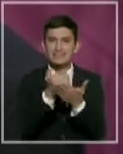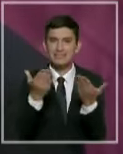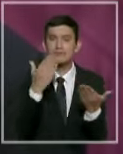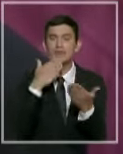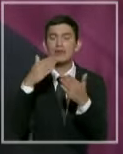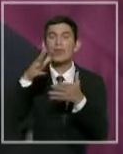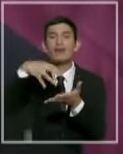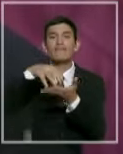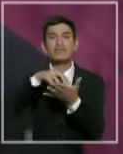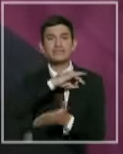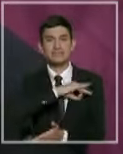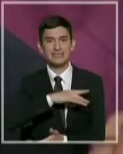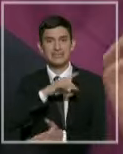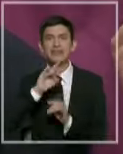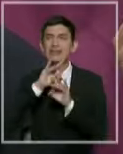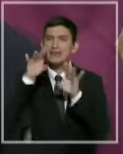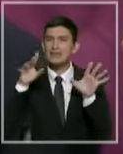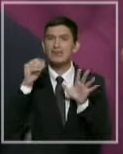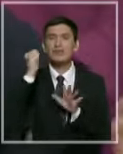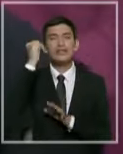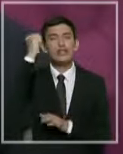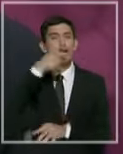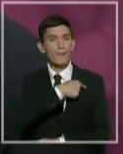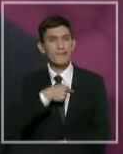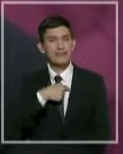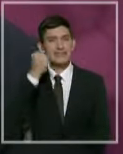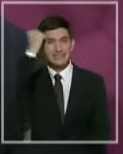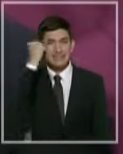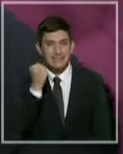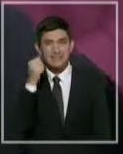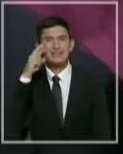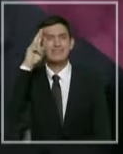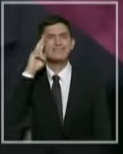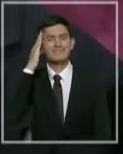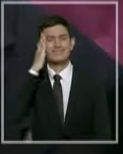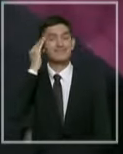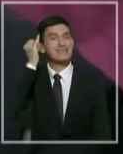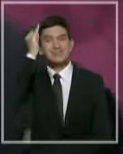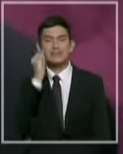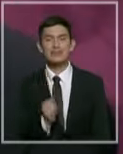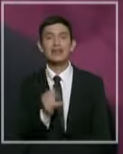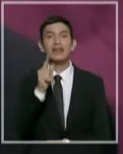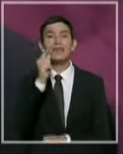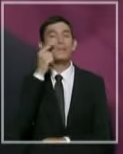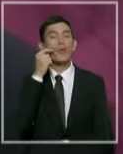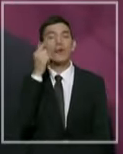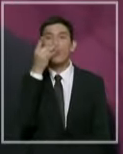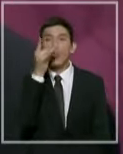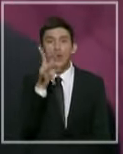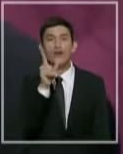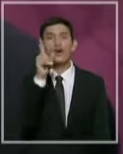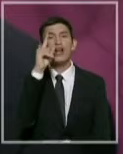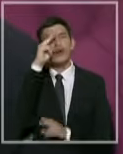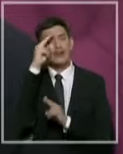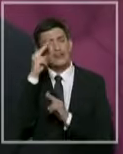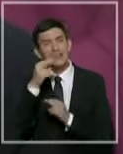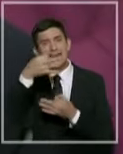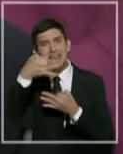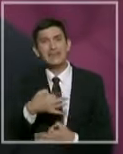Tengamos claro que el nombre de Sebastián Piñera Echenique será recordado para siempre. Un hombre único, honrado,